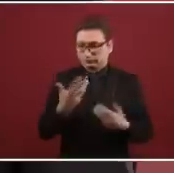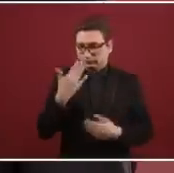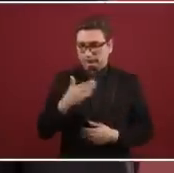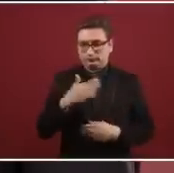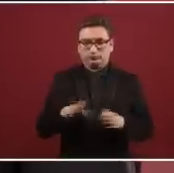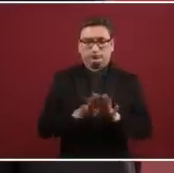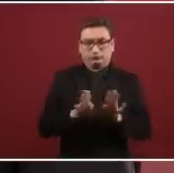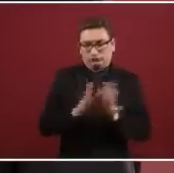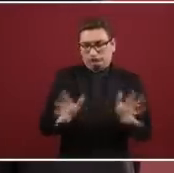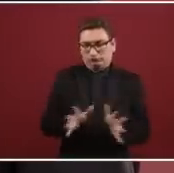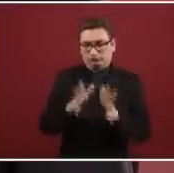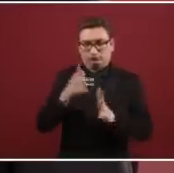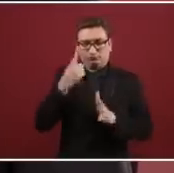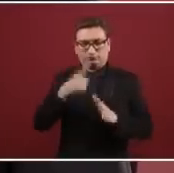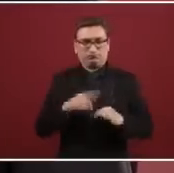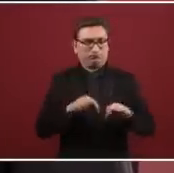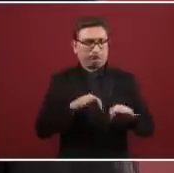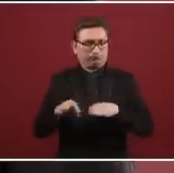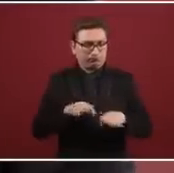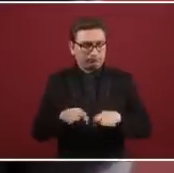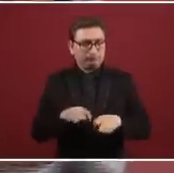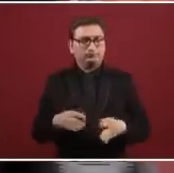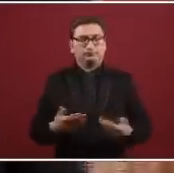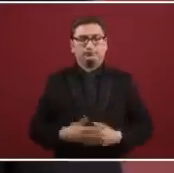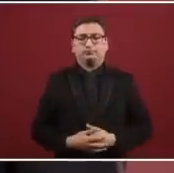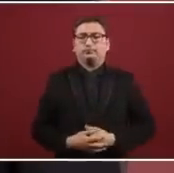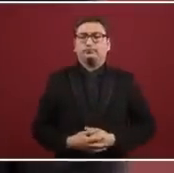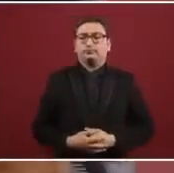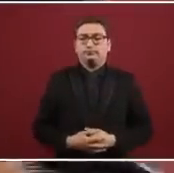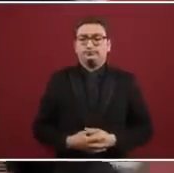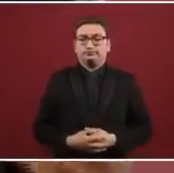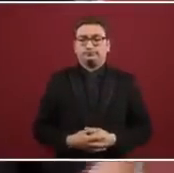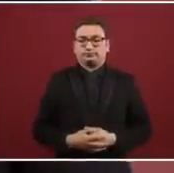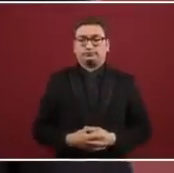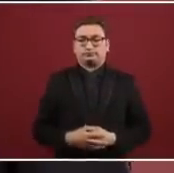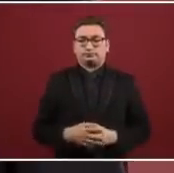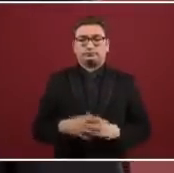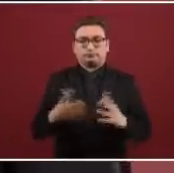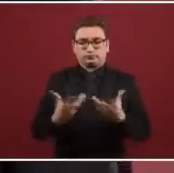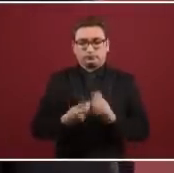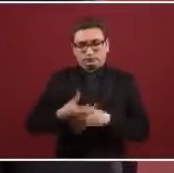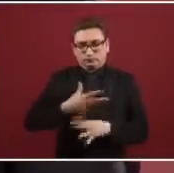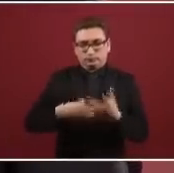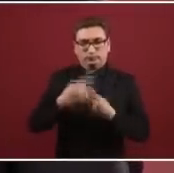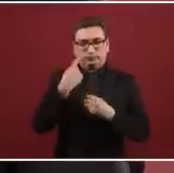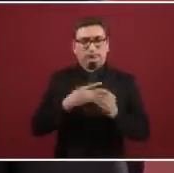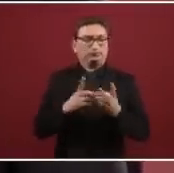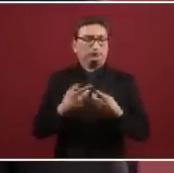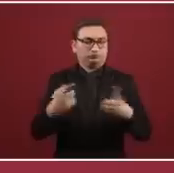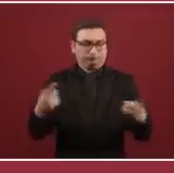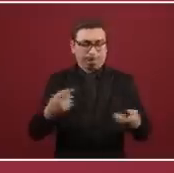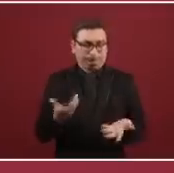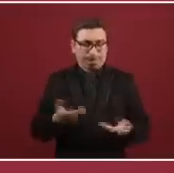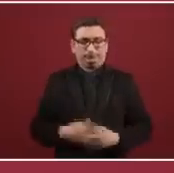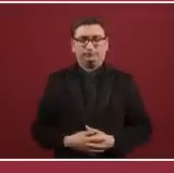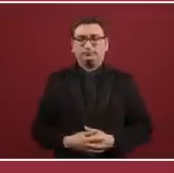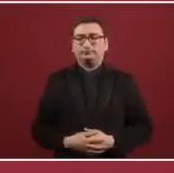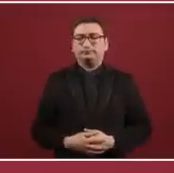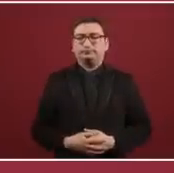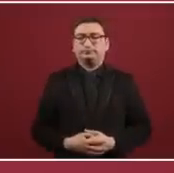creación de empleos y con la cooperación para el desarrollo.